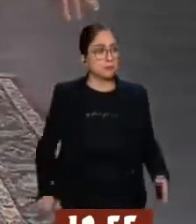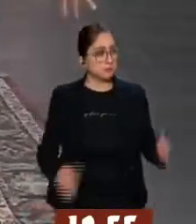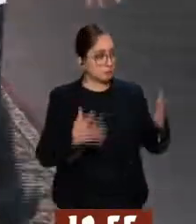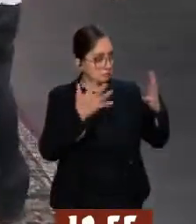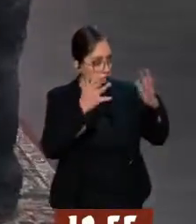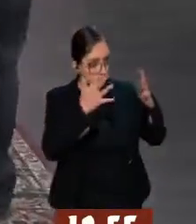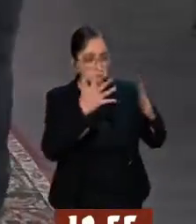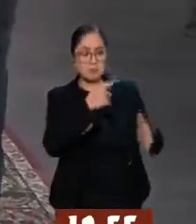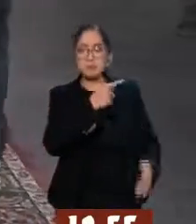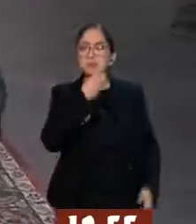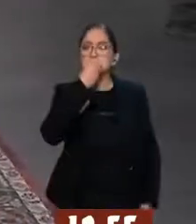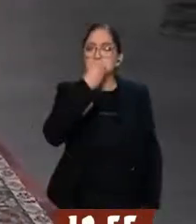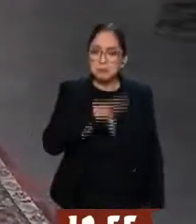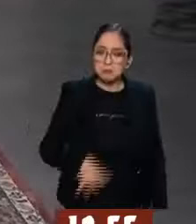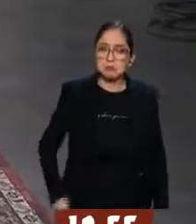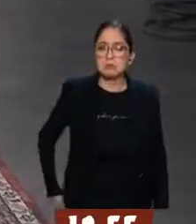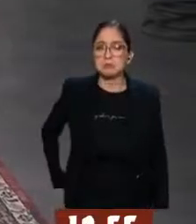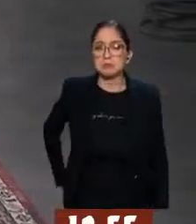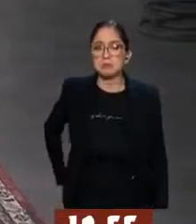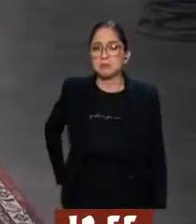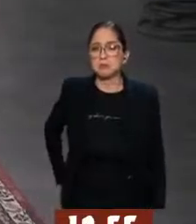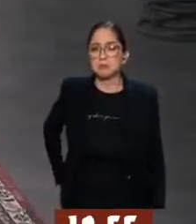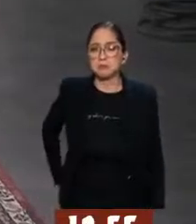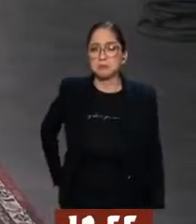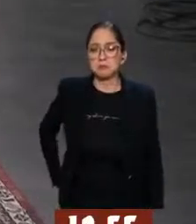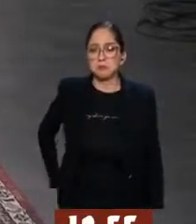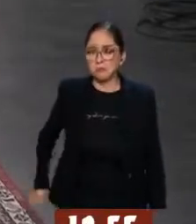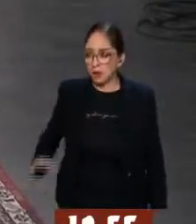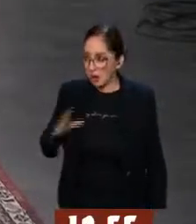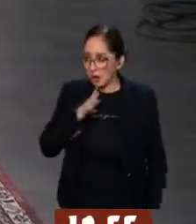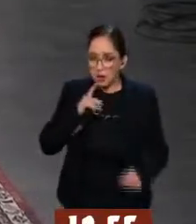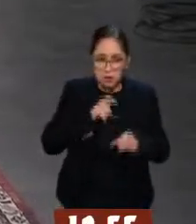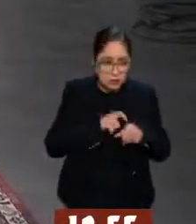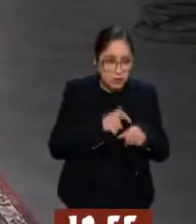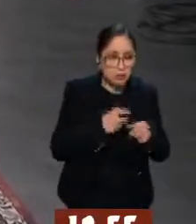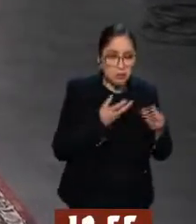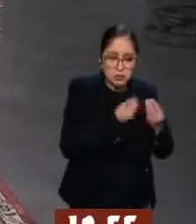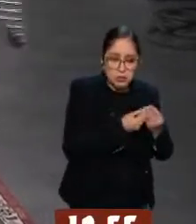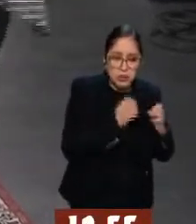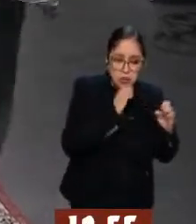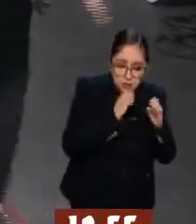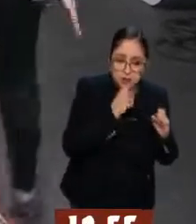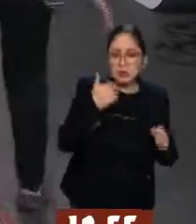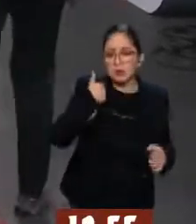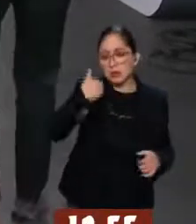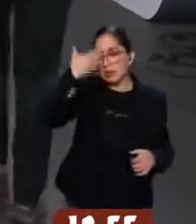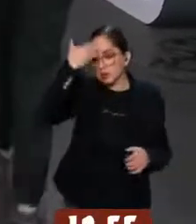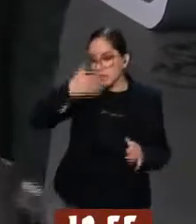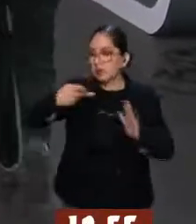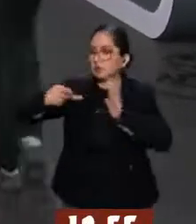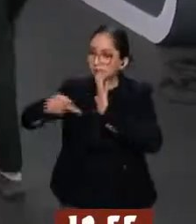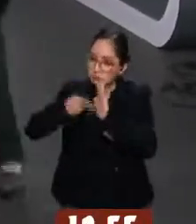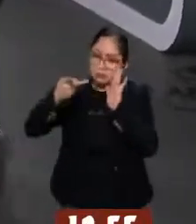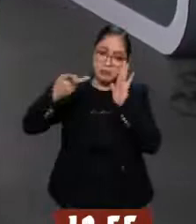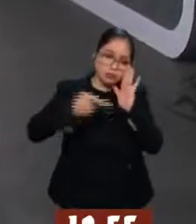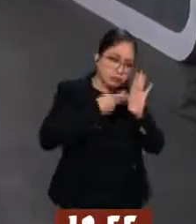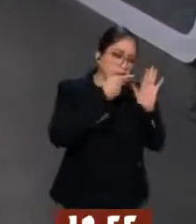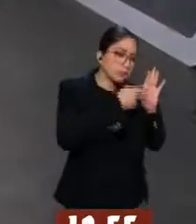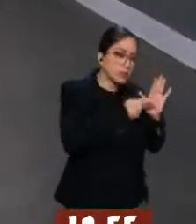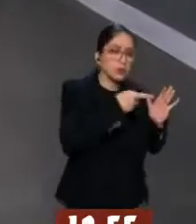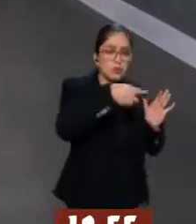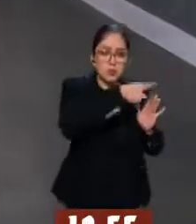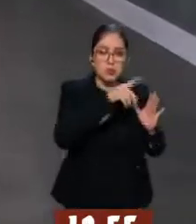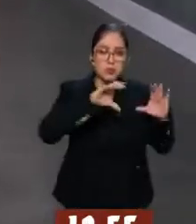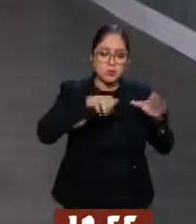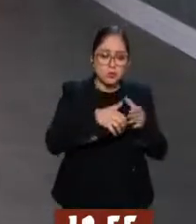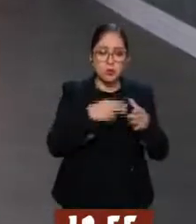Minutitos tenemos para entrevistarlos. Sí, sí, sí. Oye, ya se los han preguntado mil veces, seguro, pero en 30 segundos, ¿por qué Puerta